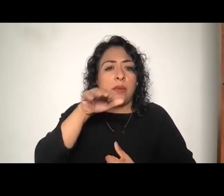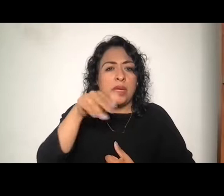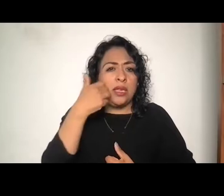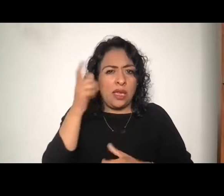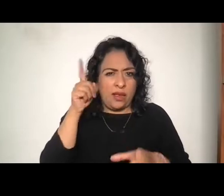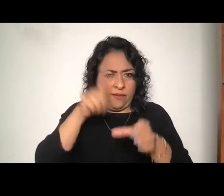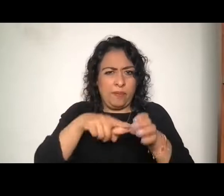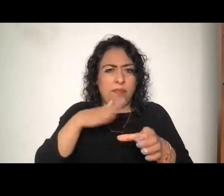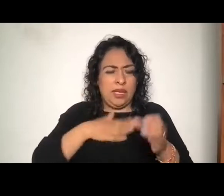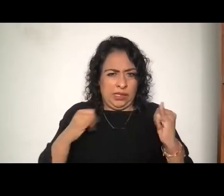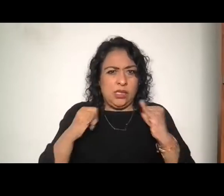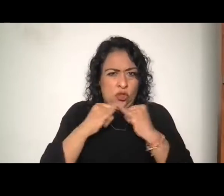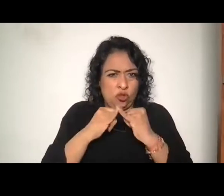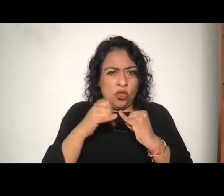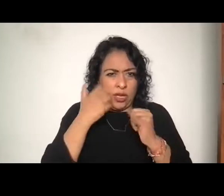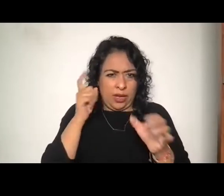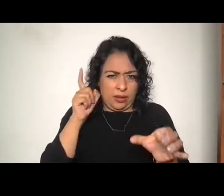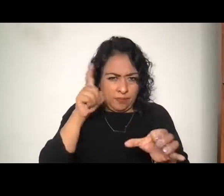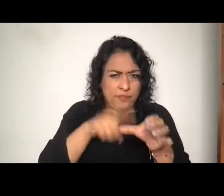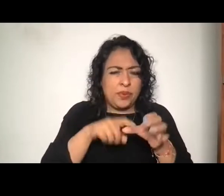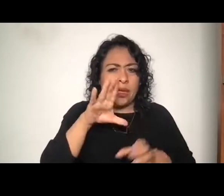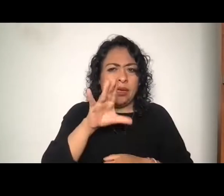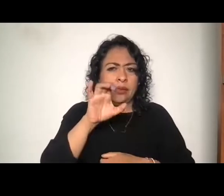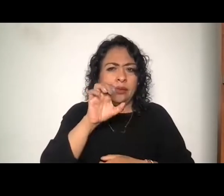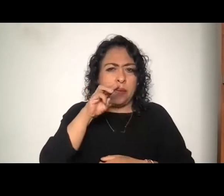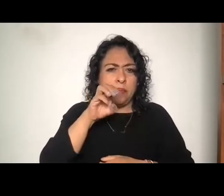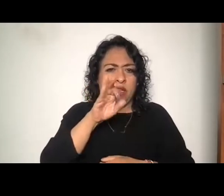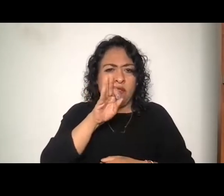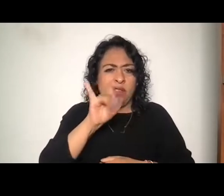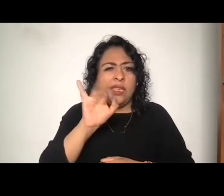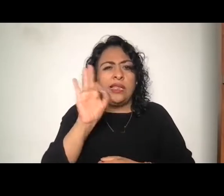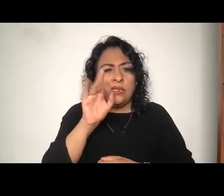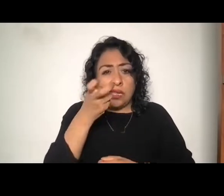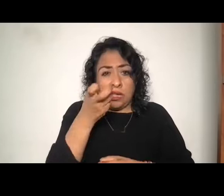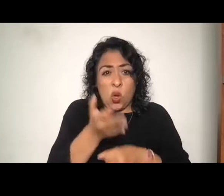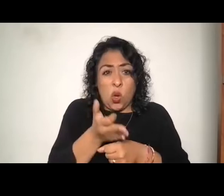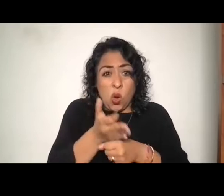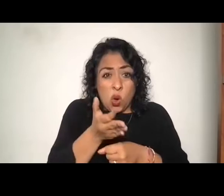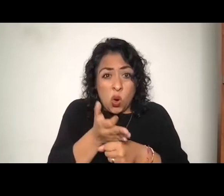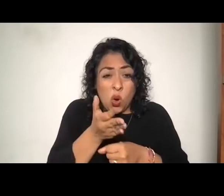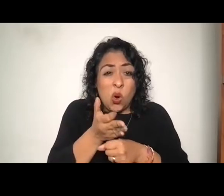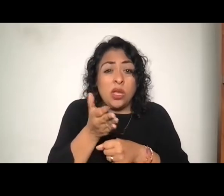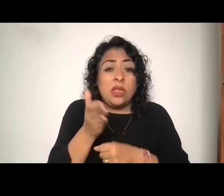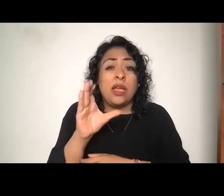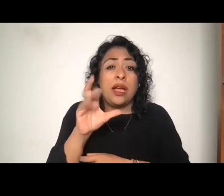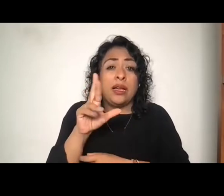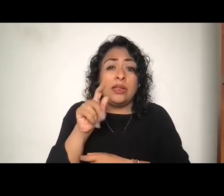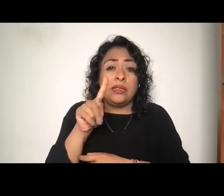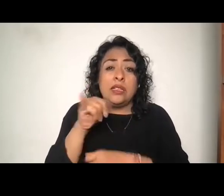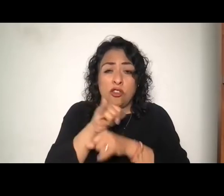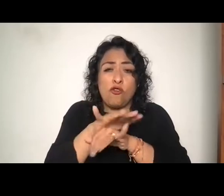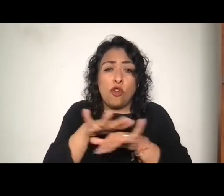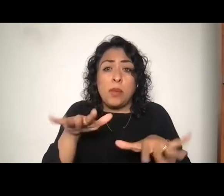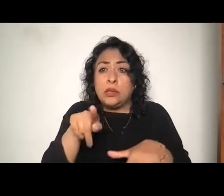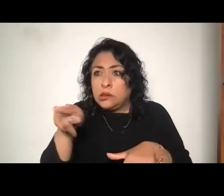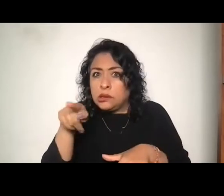a su institución al CEMEFI? Quizá esto nos lo dices ahora, Cristina, para quien lo quiera y